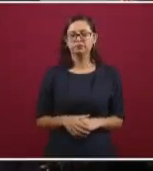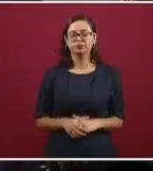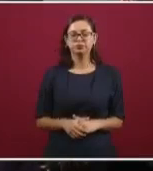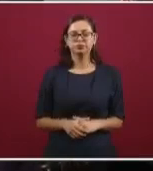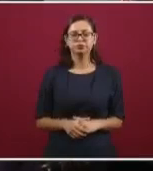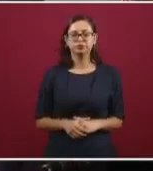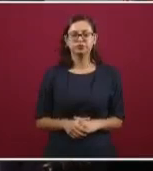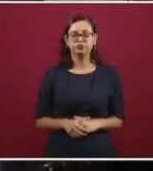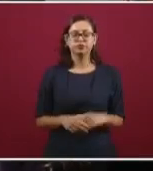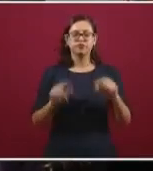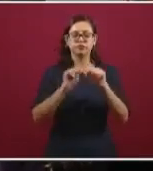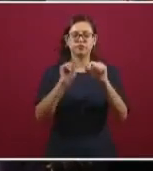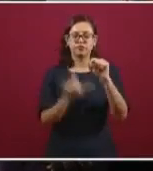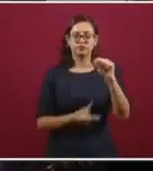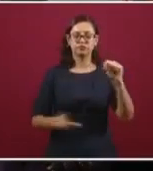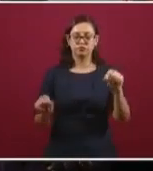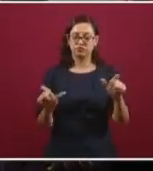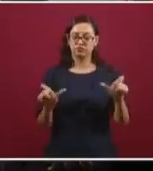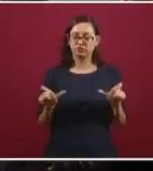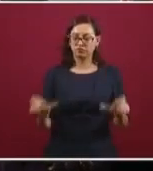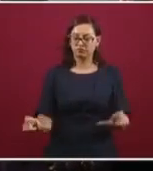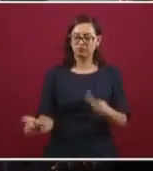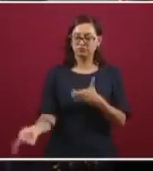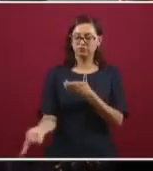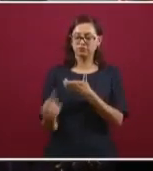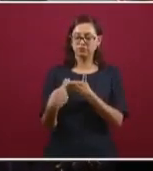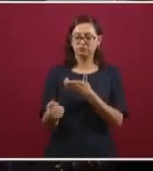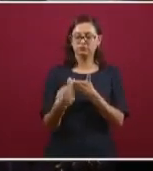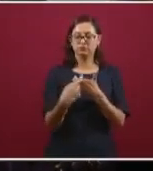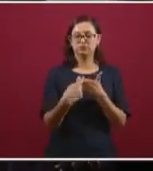está constituida, como vemos, por